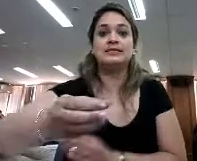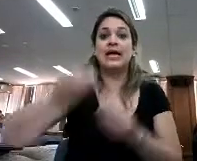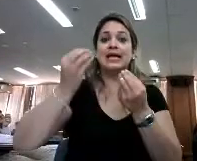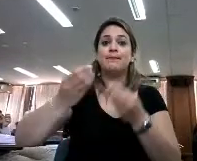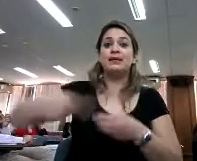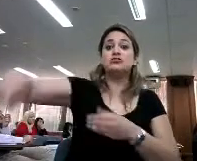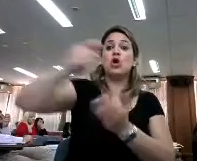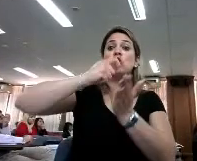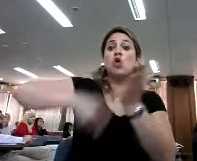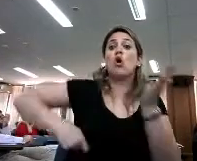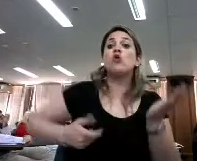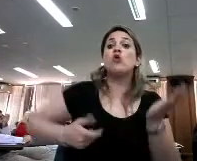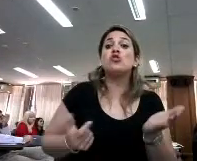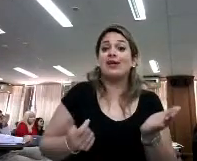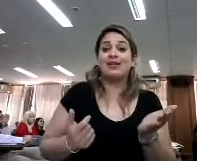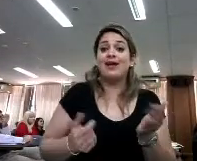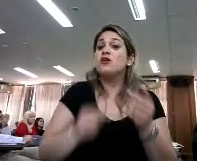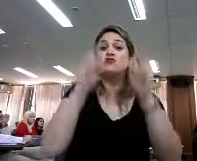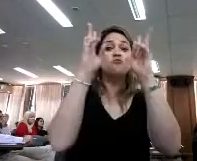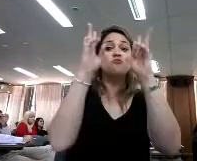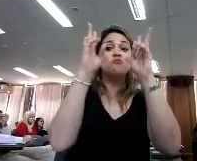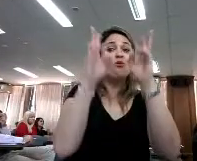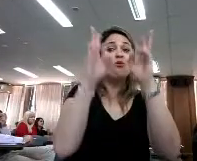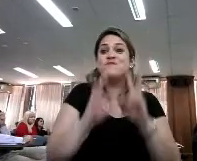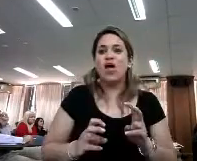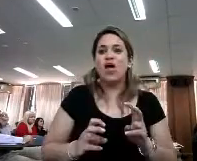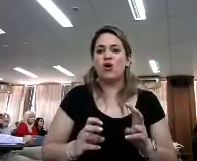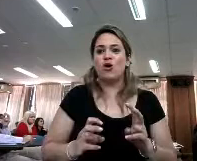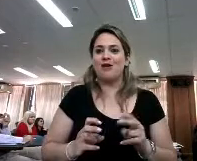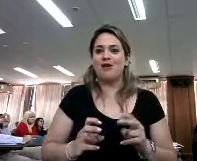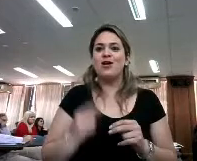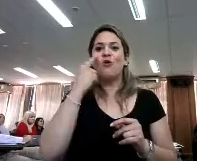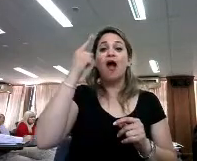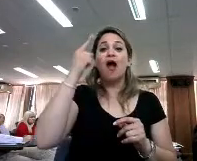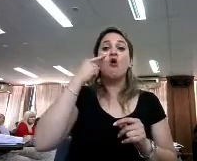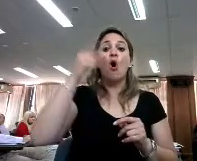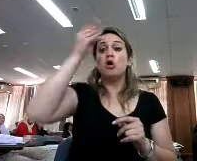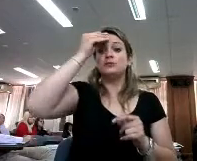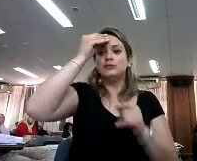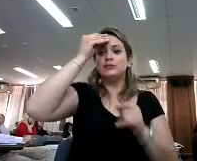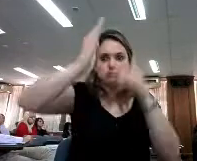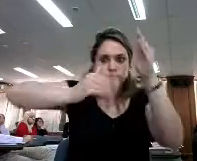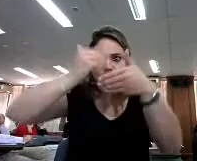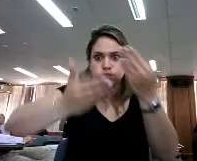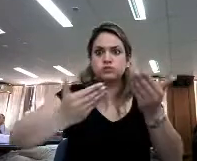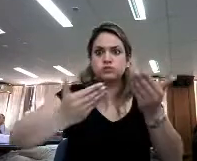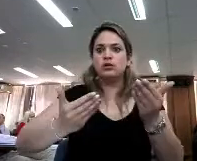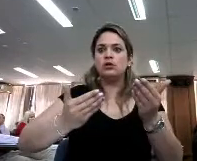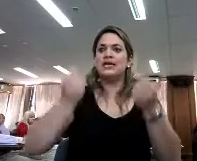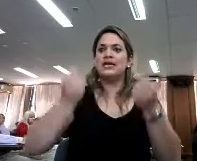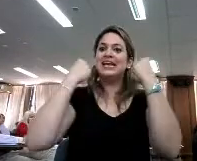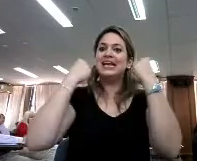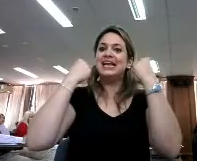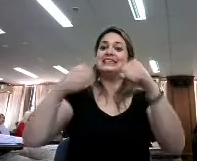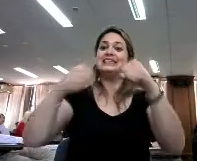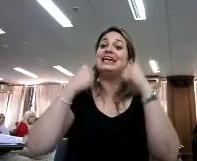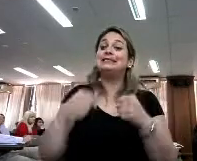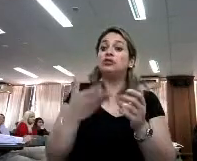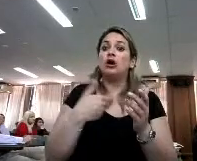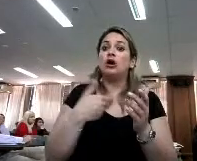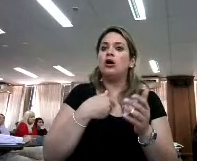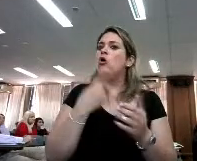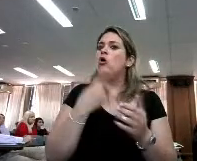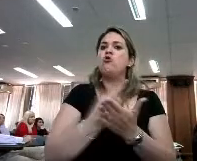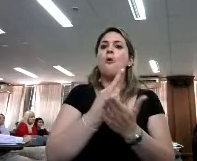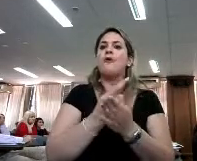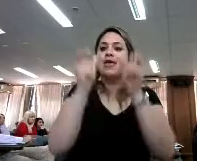contratan precisamente como investigadores para producir conocimiento? Y en ese ejercicio no tienen la